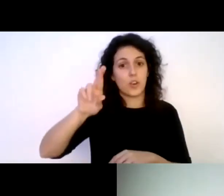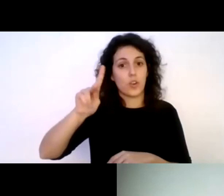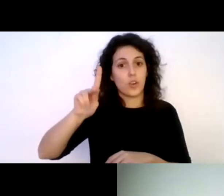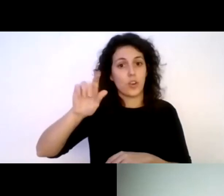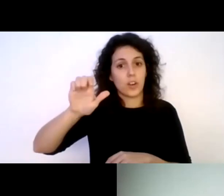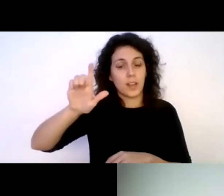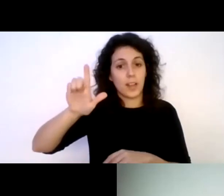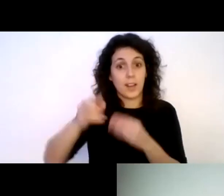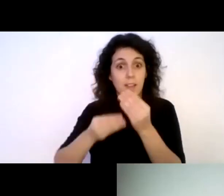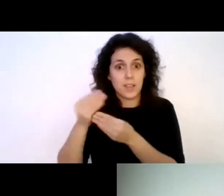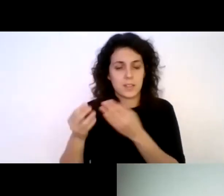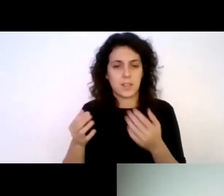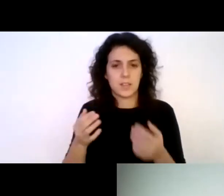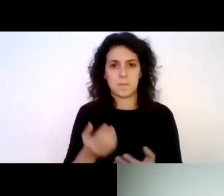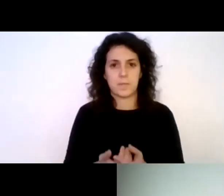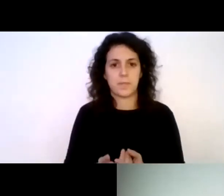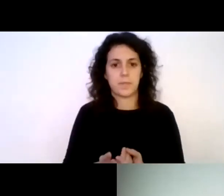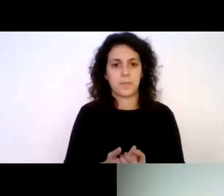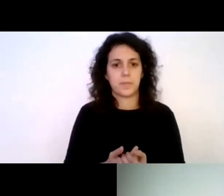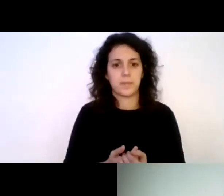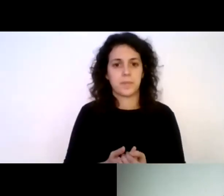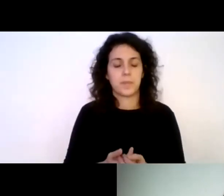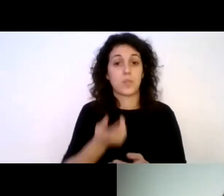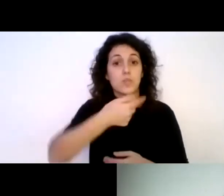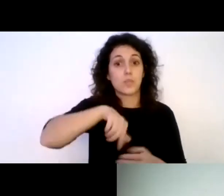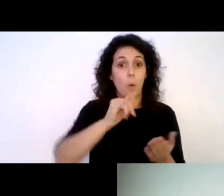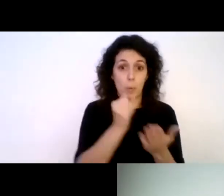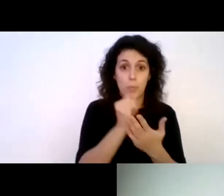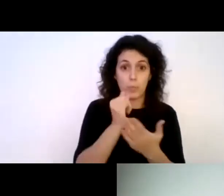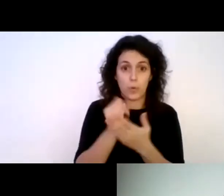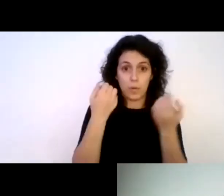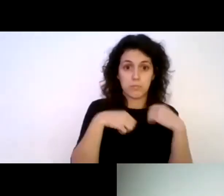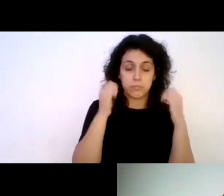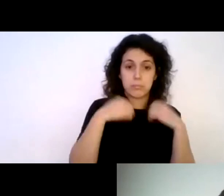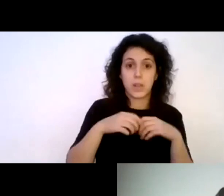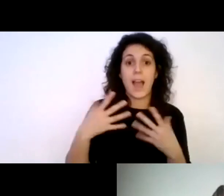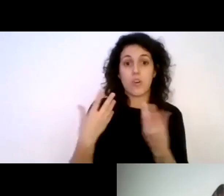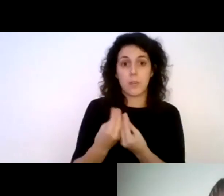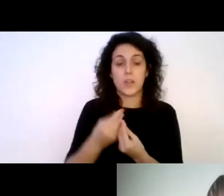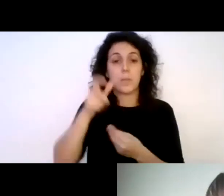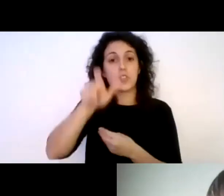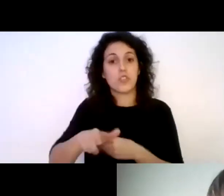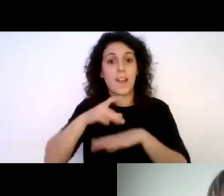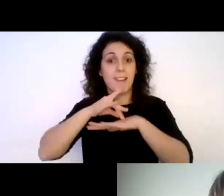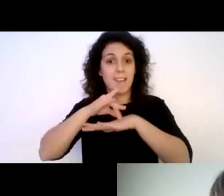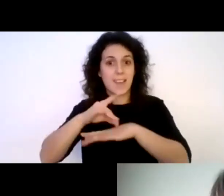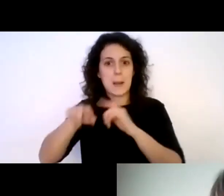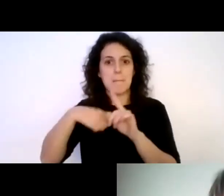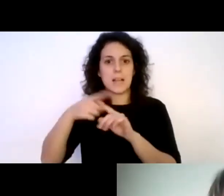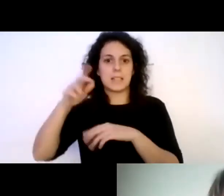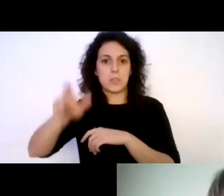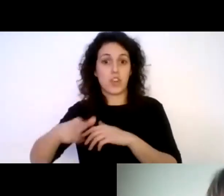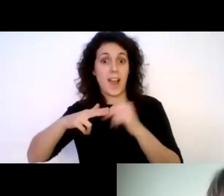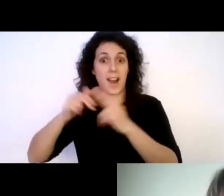Ensayos para diseñar los tours. En los ensayos nos acompañamos de un guía y de un arquitecto. En este